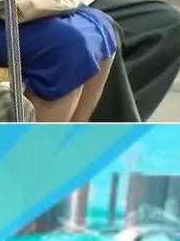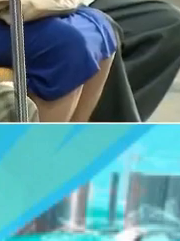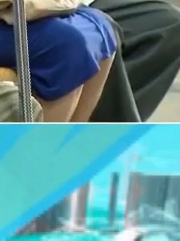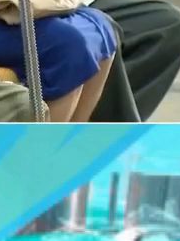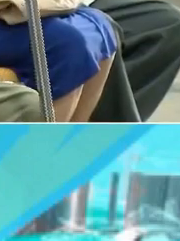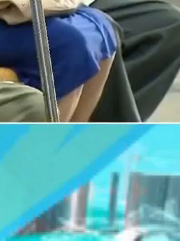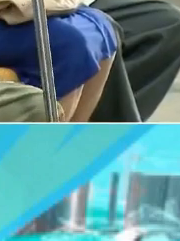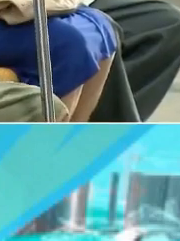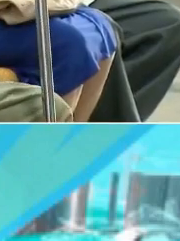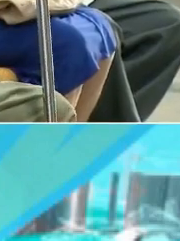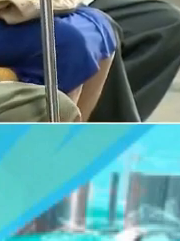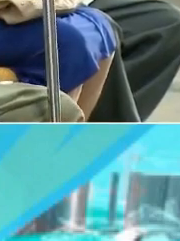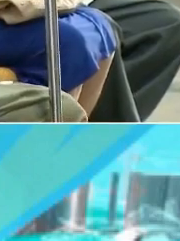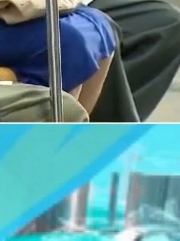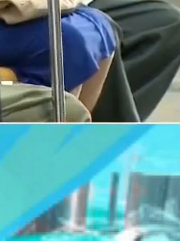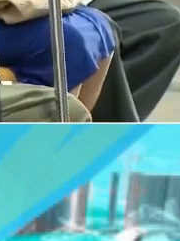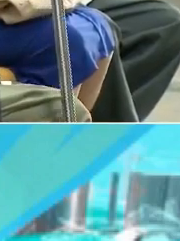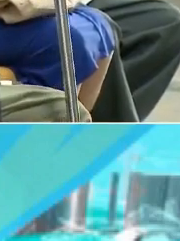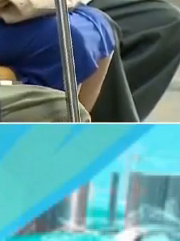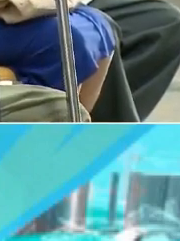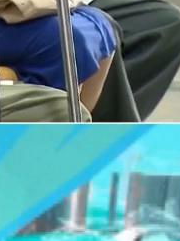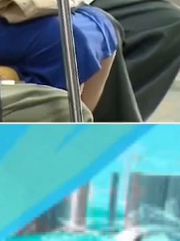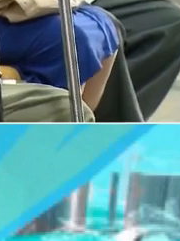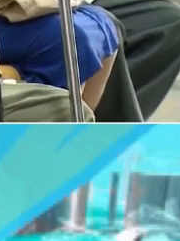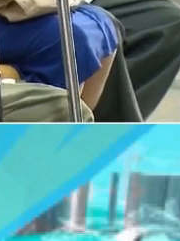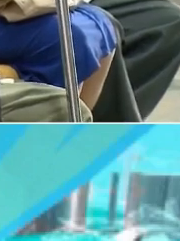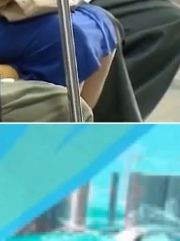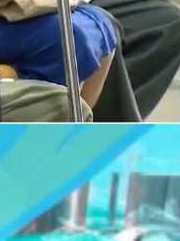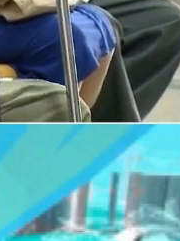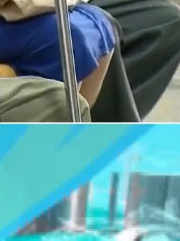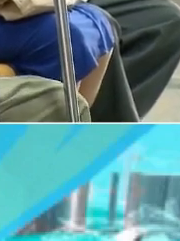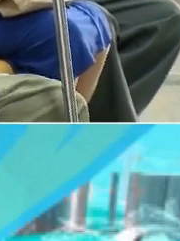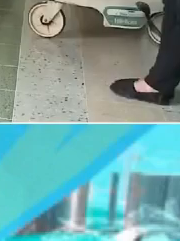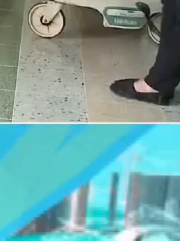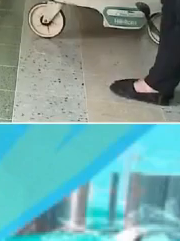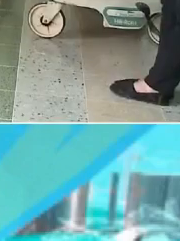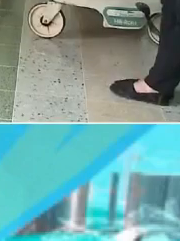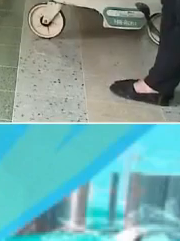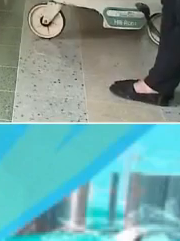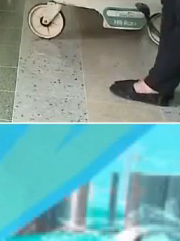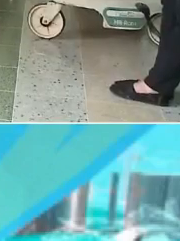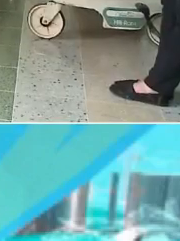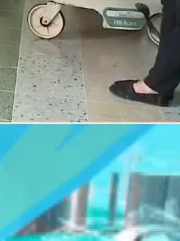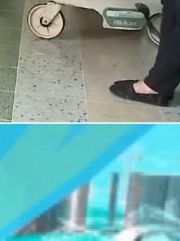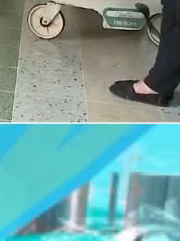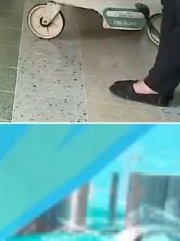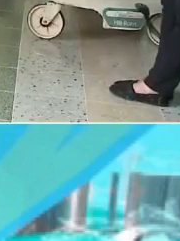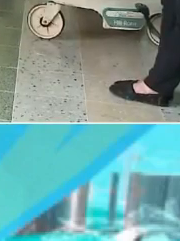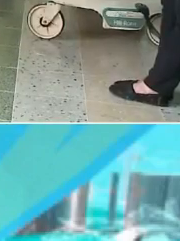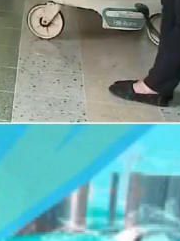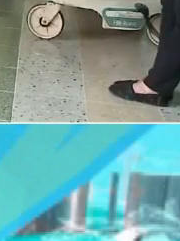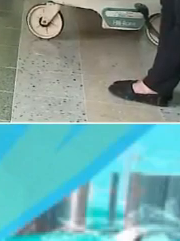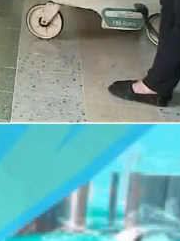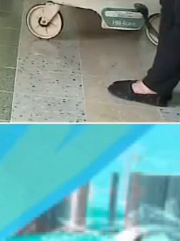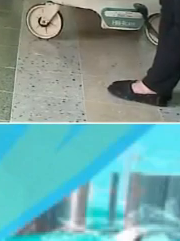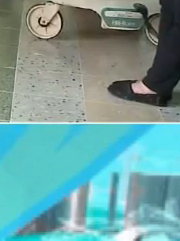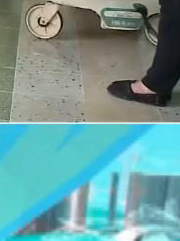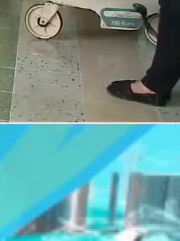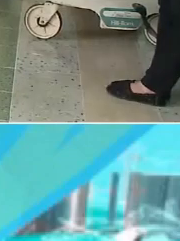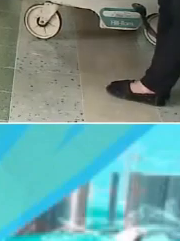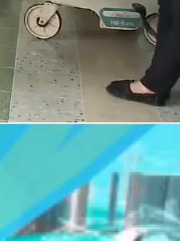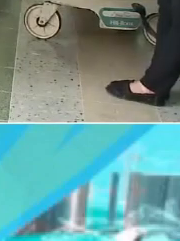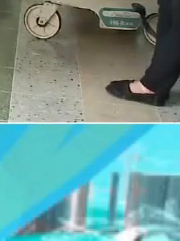o mascarilla o careta y mantener, por supuesto, el distanciamiento físico de las personas que están a su